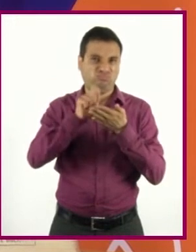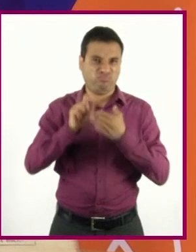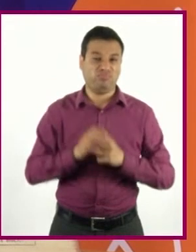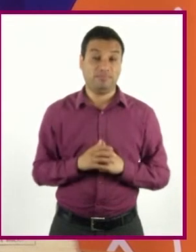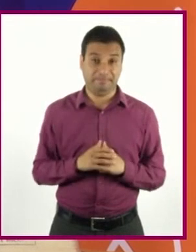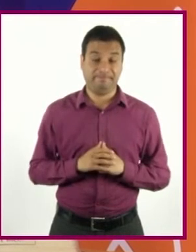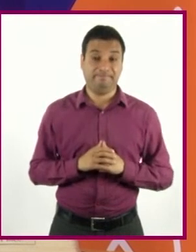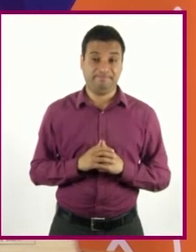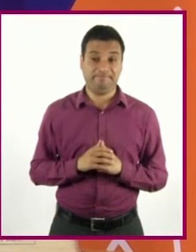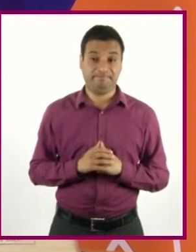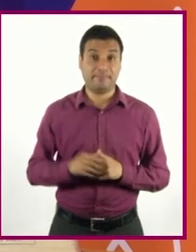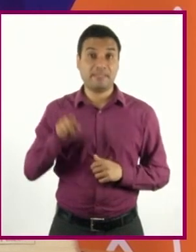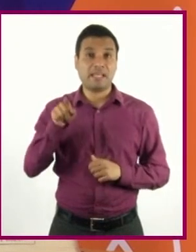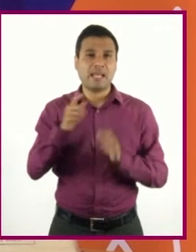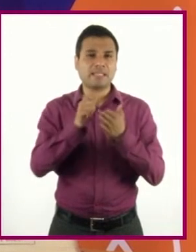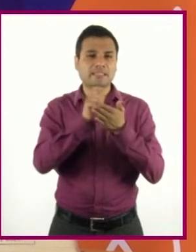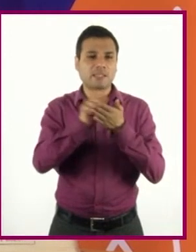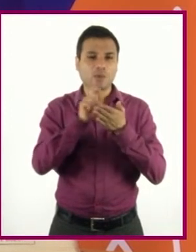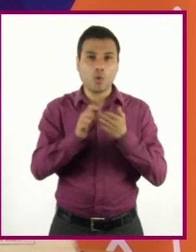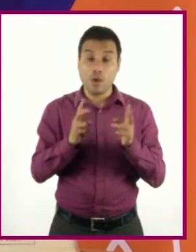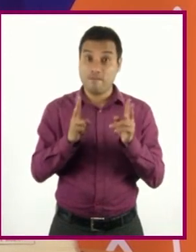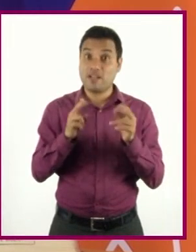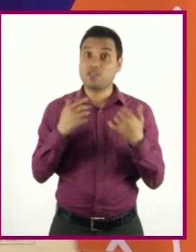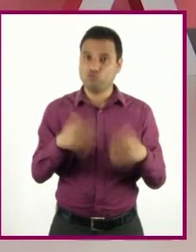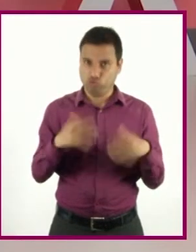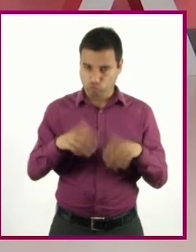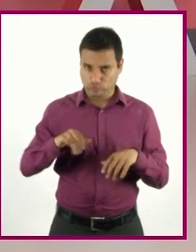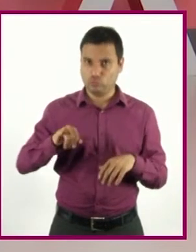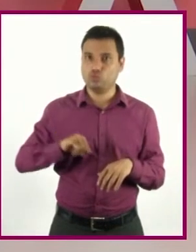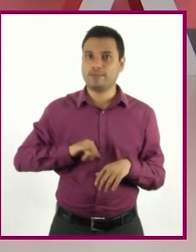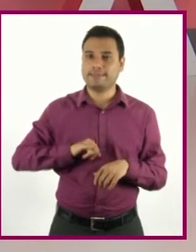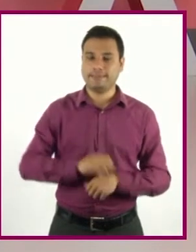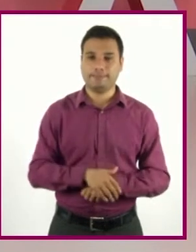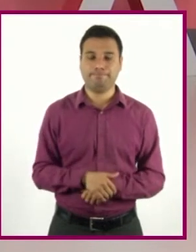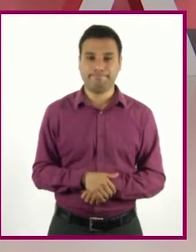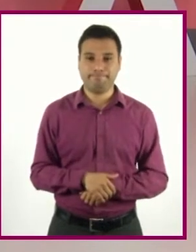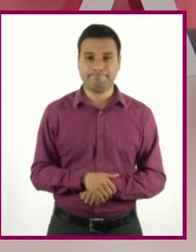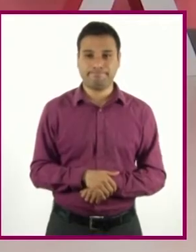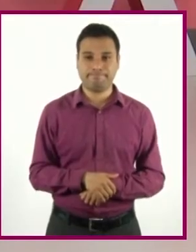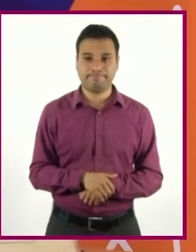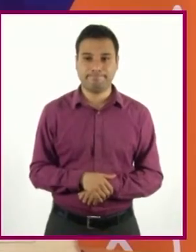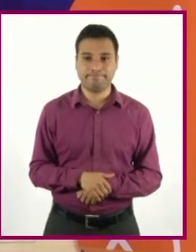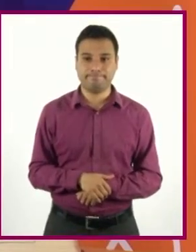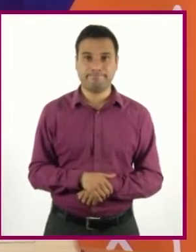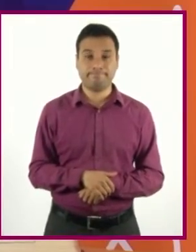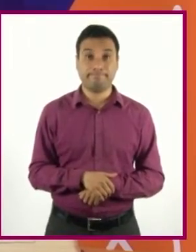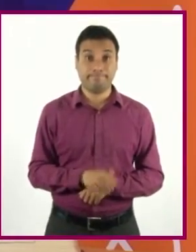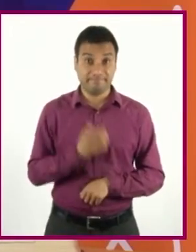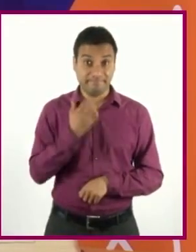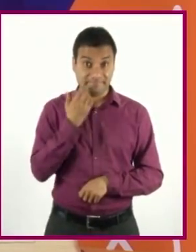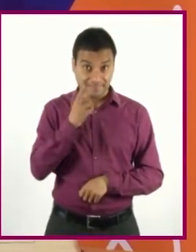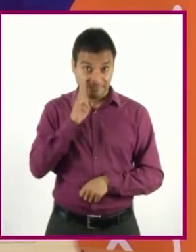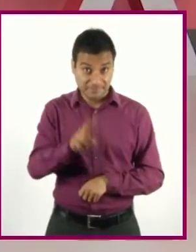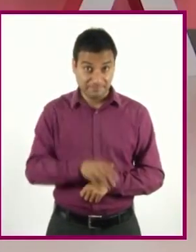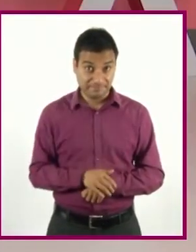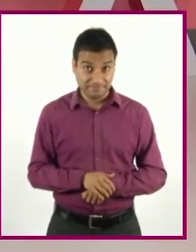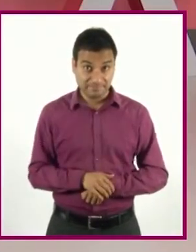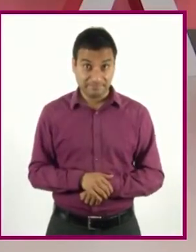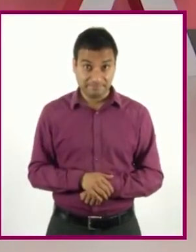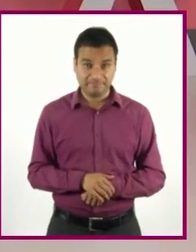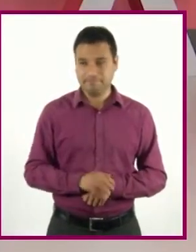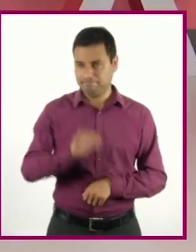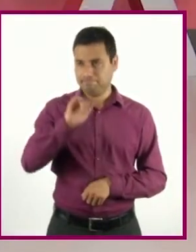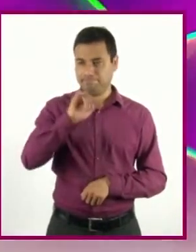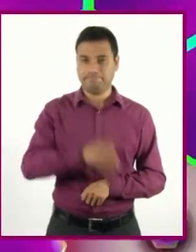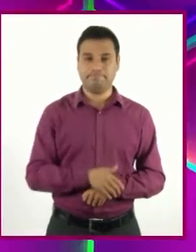oficio. Escribió una frase muy interesante al respecto. ¿Te parece si la leemos?